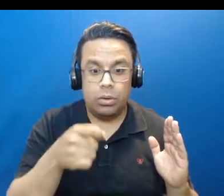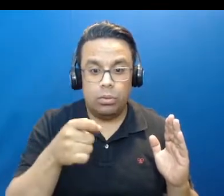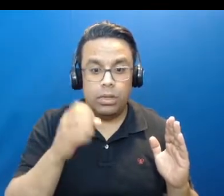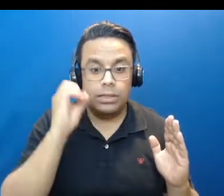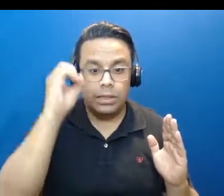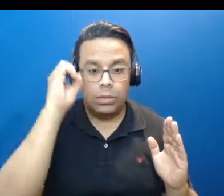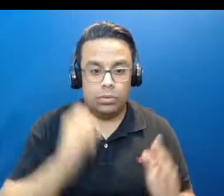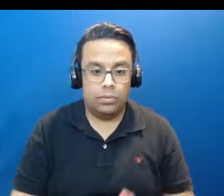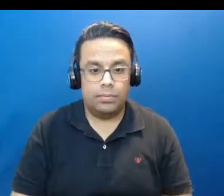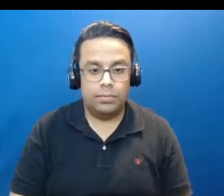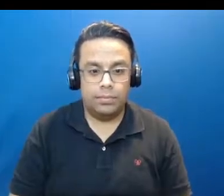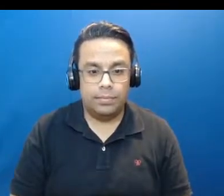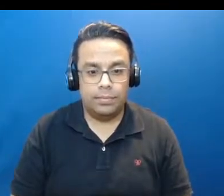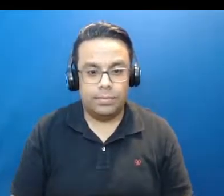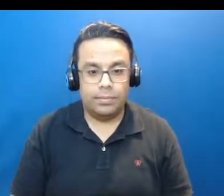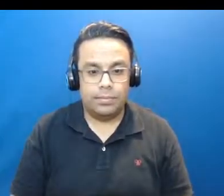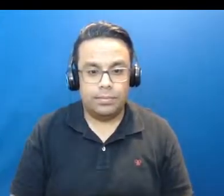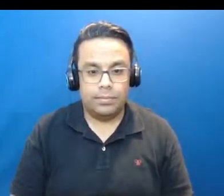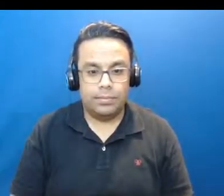-7,0.